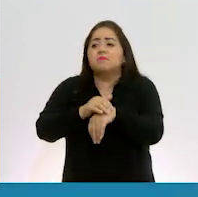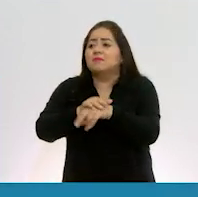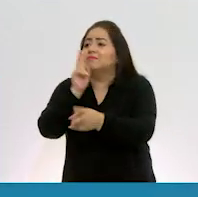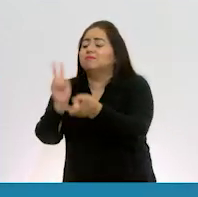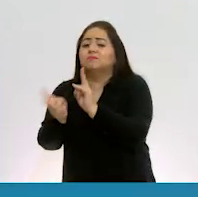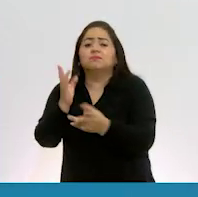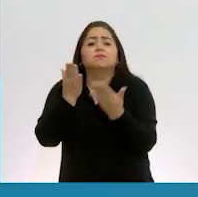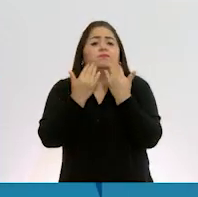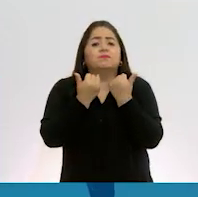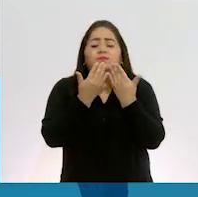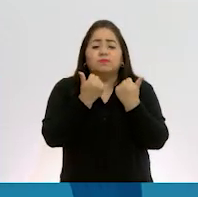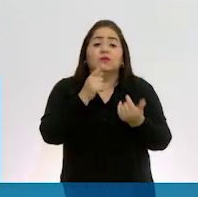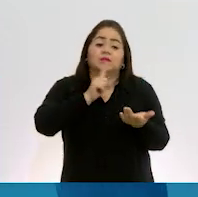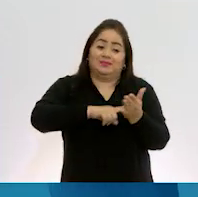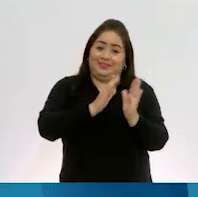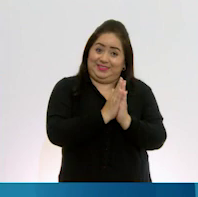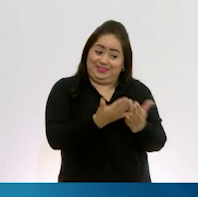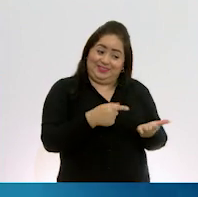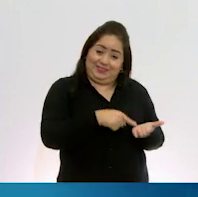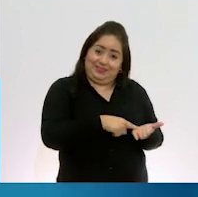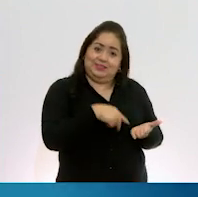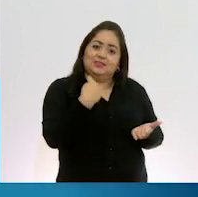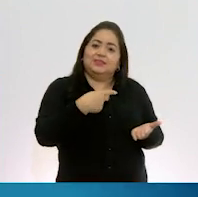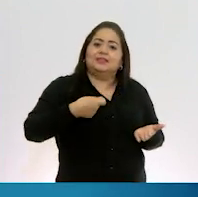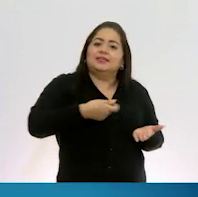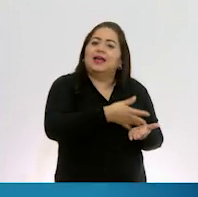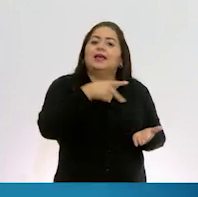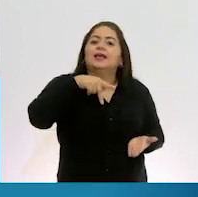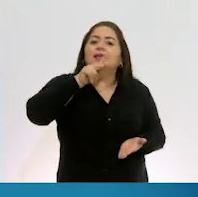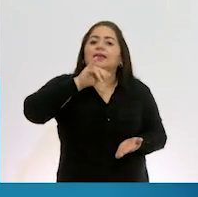platicar. A su diario lo llamó Kitty.